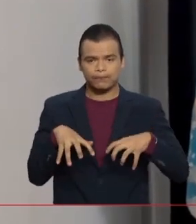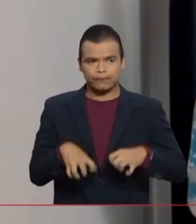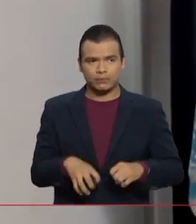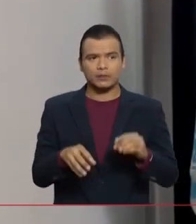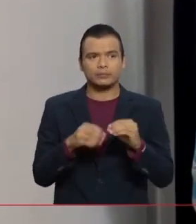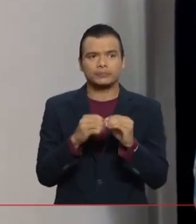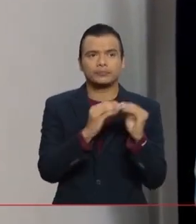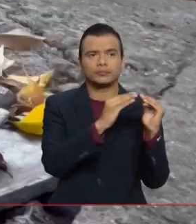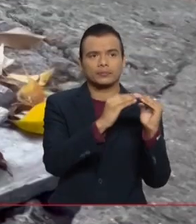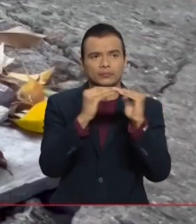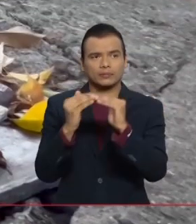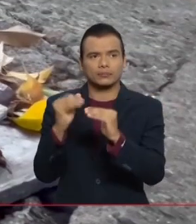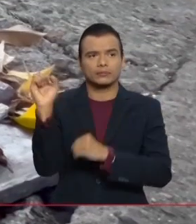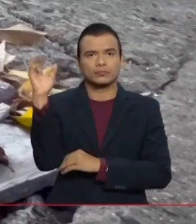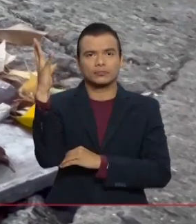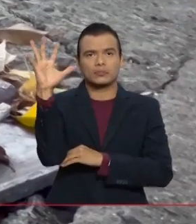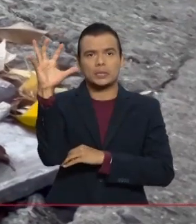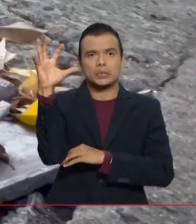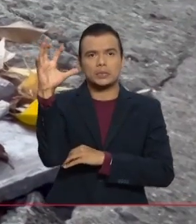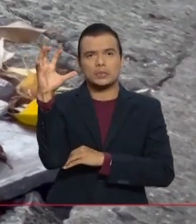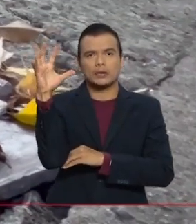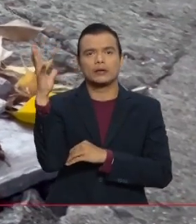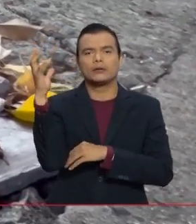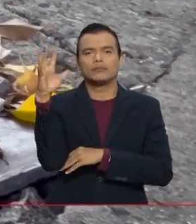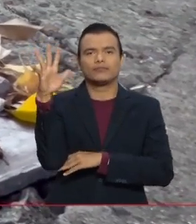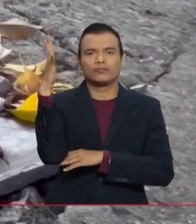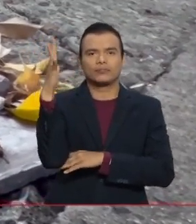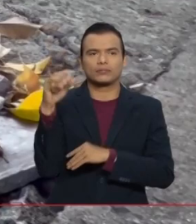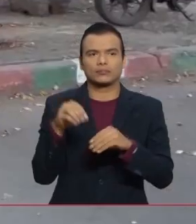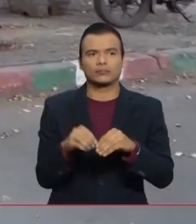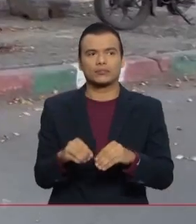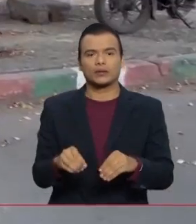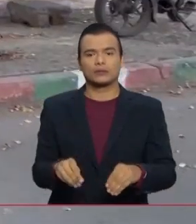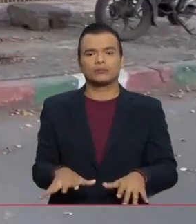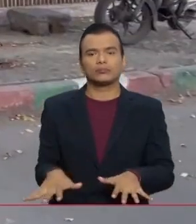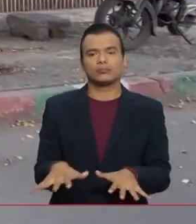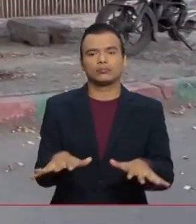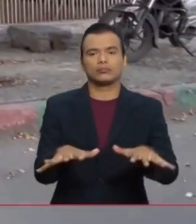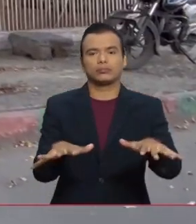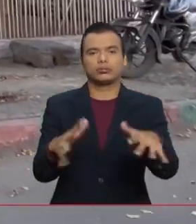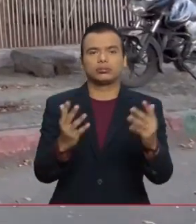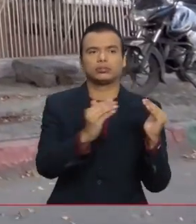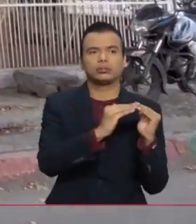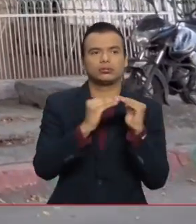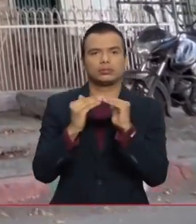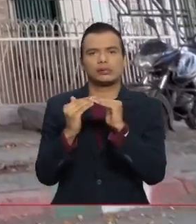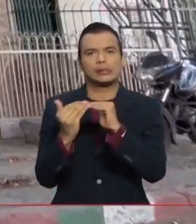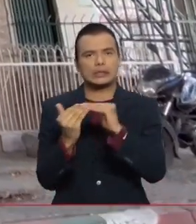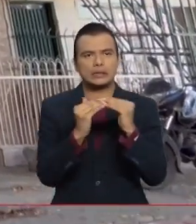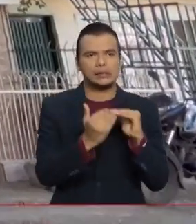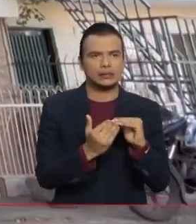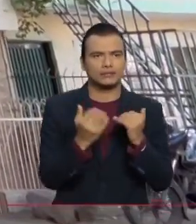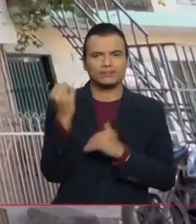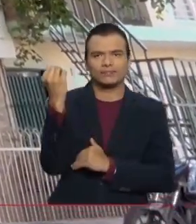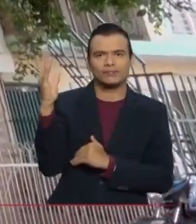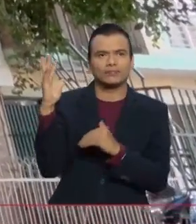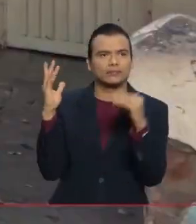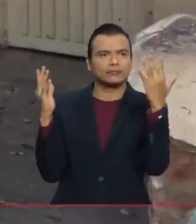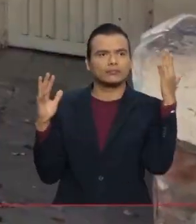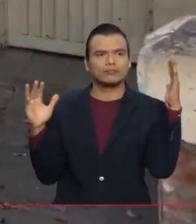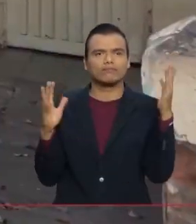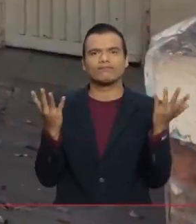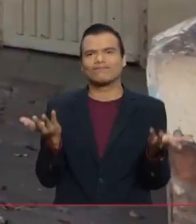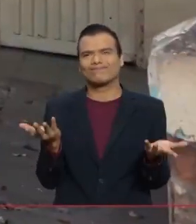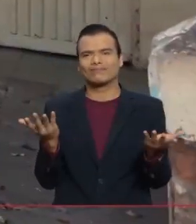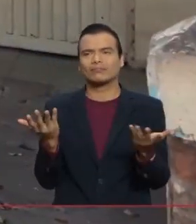paredes internas, nos da miedo porque está levantando todo el piso, son dos árboles gigantes que no son para estar en este sector. Hemos pedido al DANMA, que